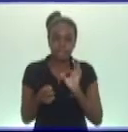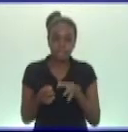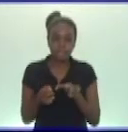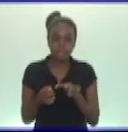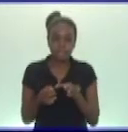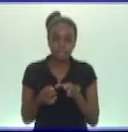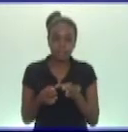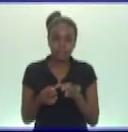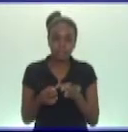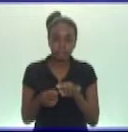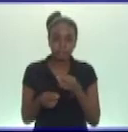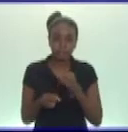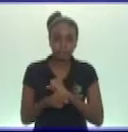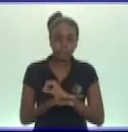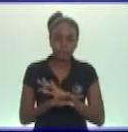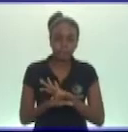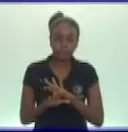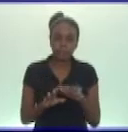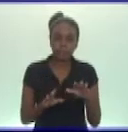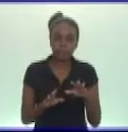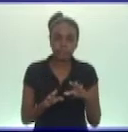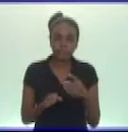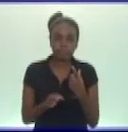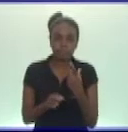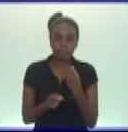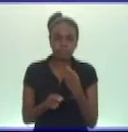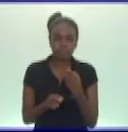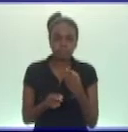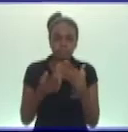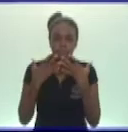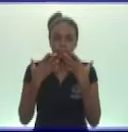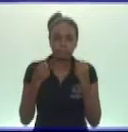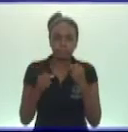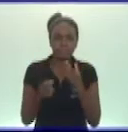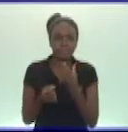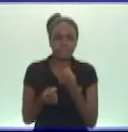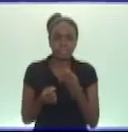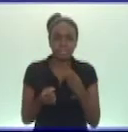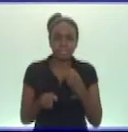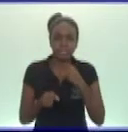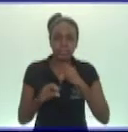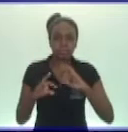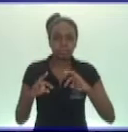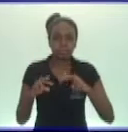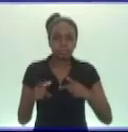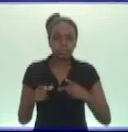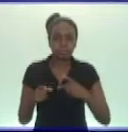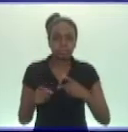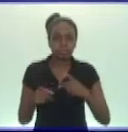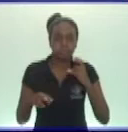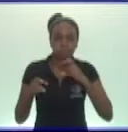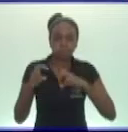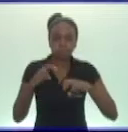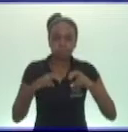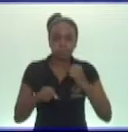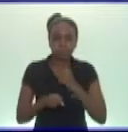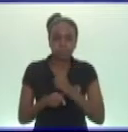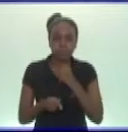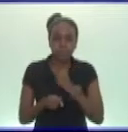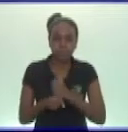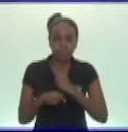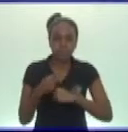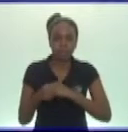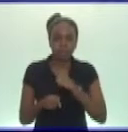decir, ese trabajo que ha perdido, la necesidad entonces de una búsqueda de un nuevo trabajo para poder aportar, para seguir siendo